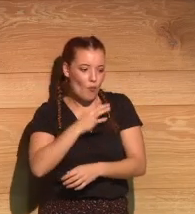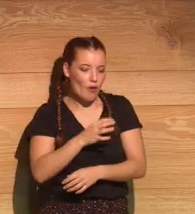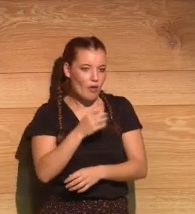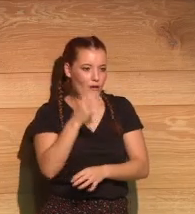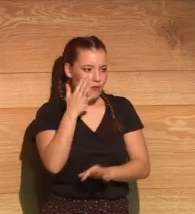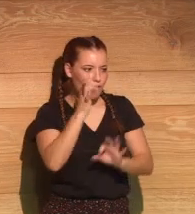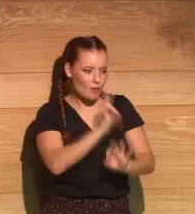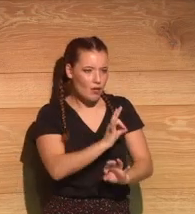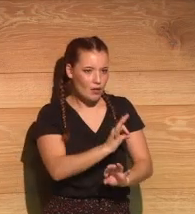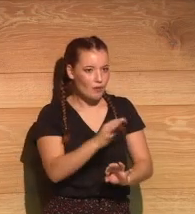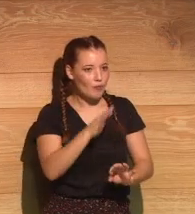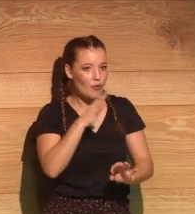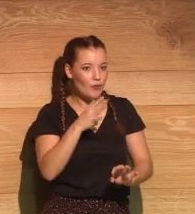social